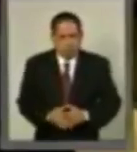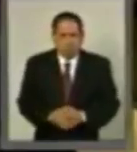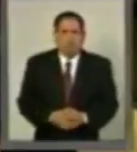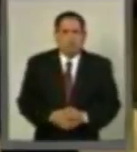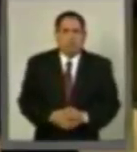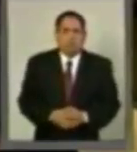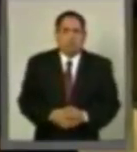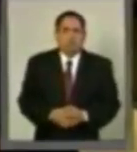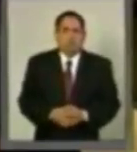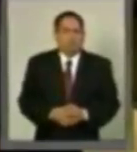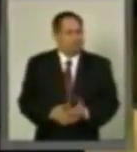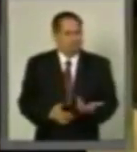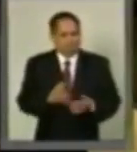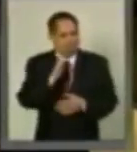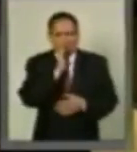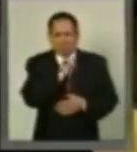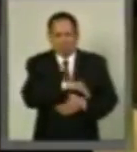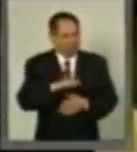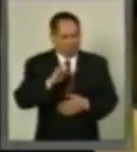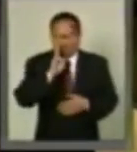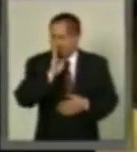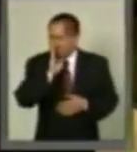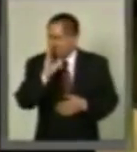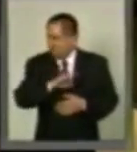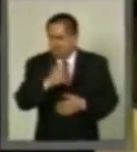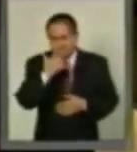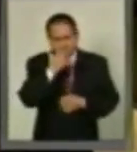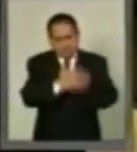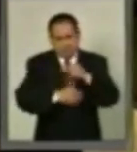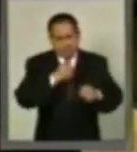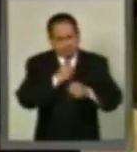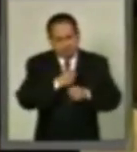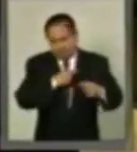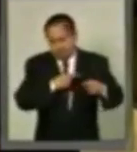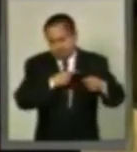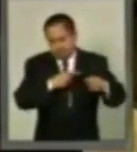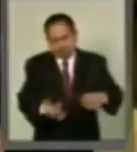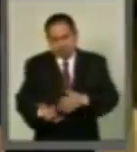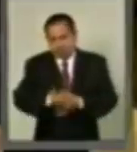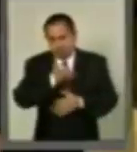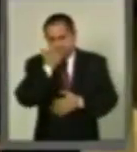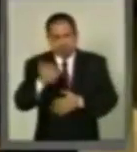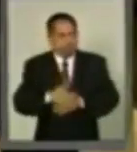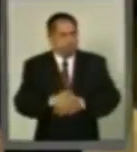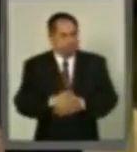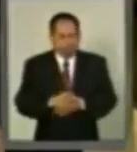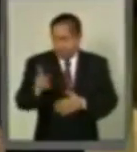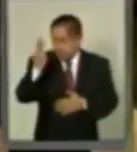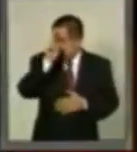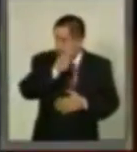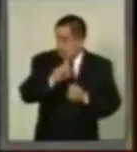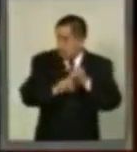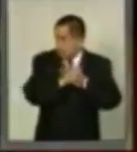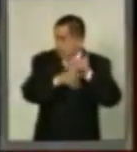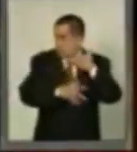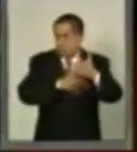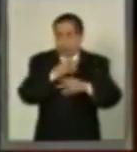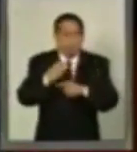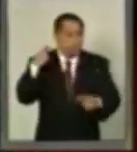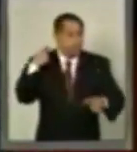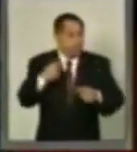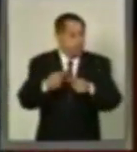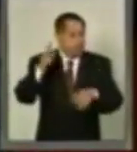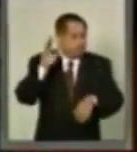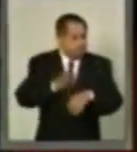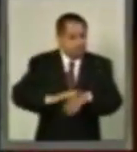sido muy mal quinquenio el que ha vivido nuestro país, el más violento de los últimos